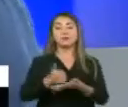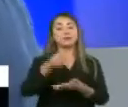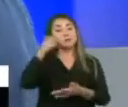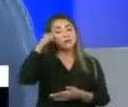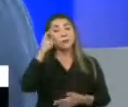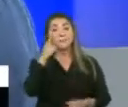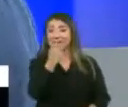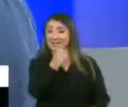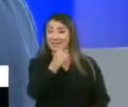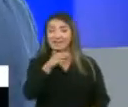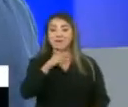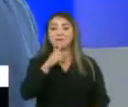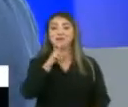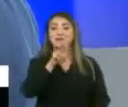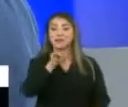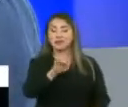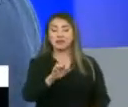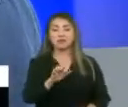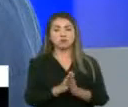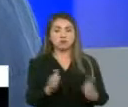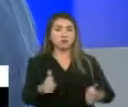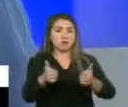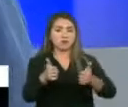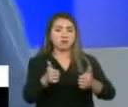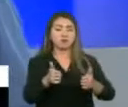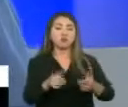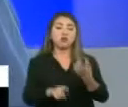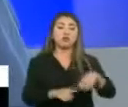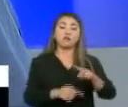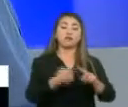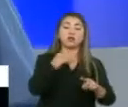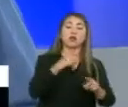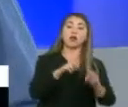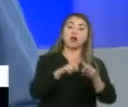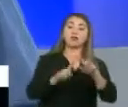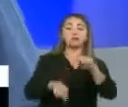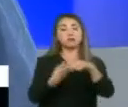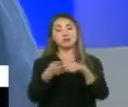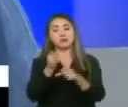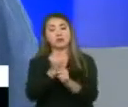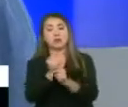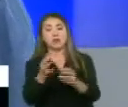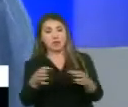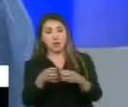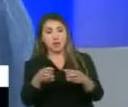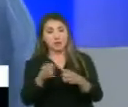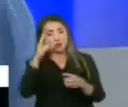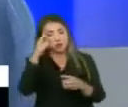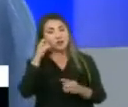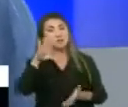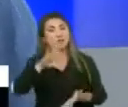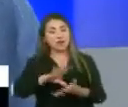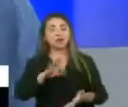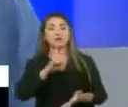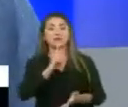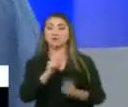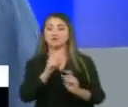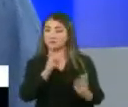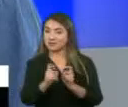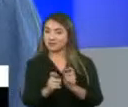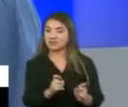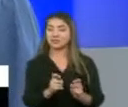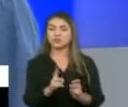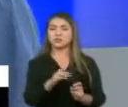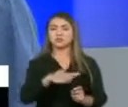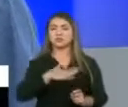bien. Si hay personas que en el camino han quedado afectadas y han quedado dolidas, ojalá que se sumen a este trabajo en equipo, porque insisto, creo que el país está en riesgo, hay mucha gente que si bien no se